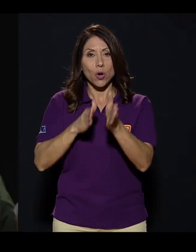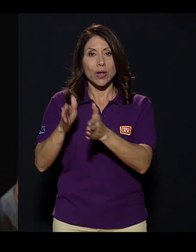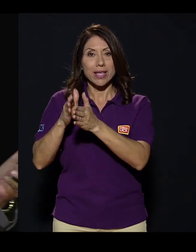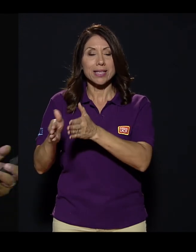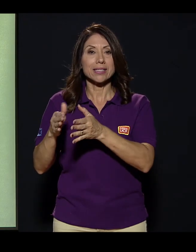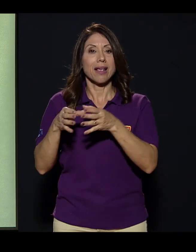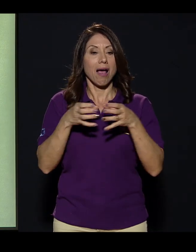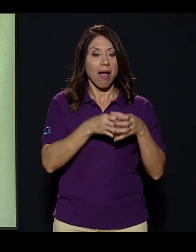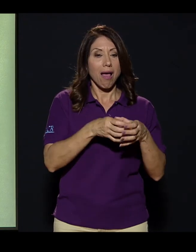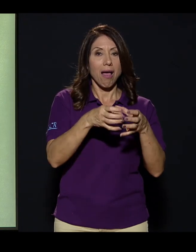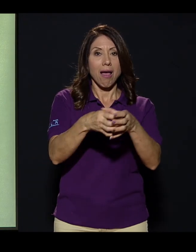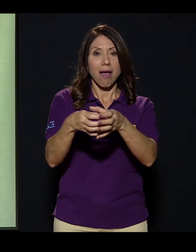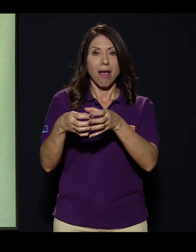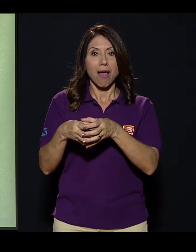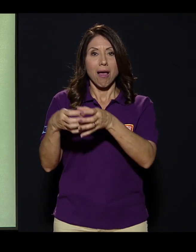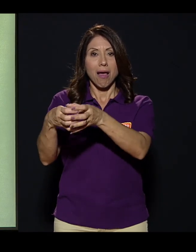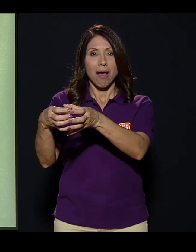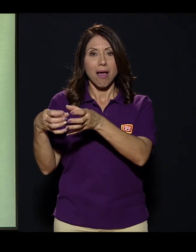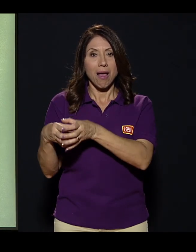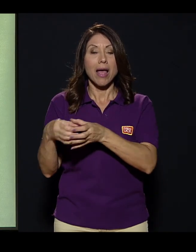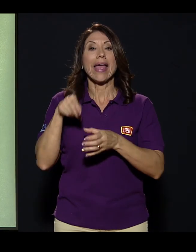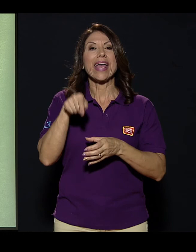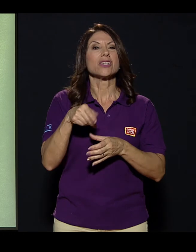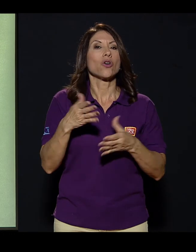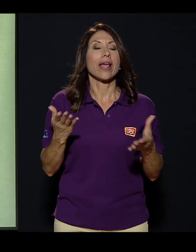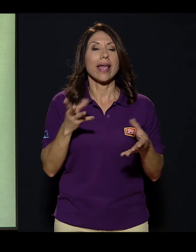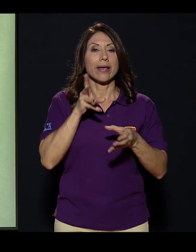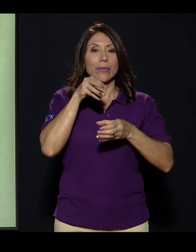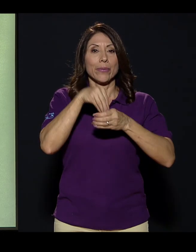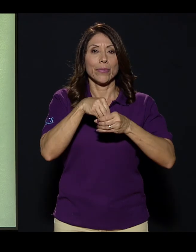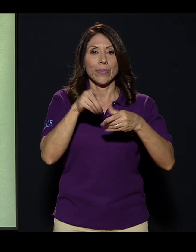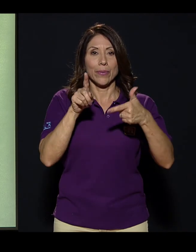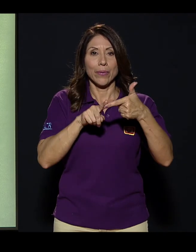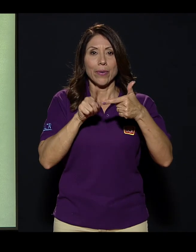cronograma, definitivamente, y sobre todo plazos.